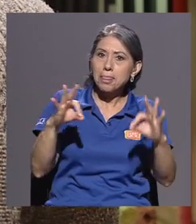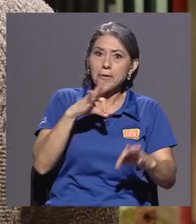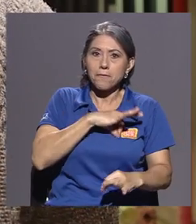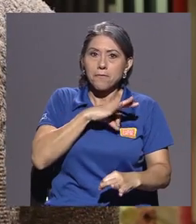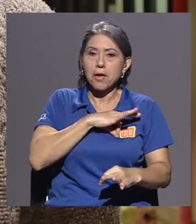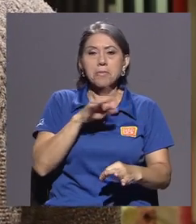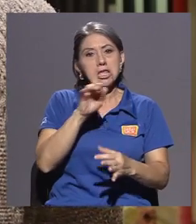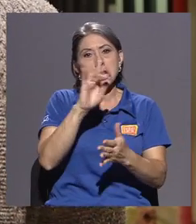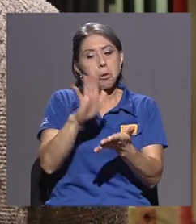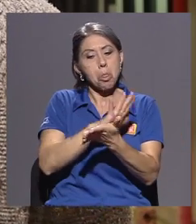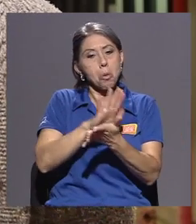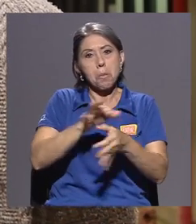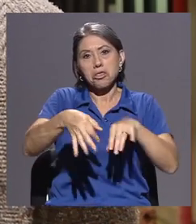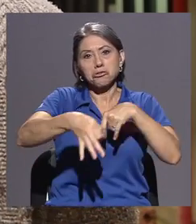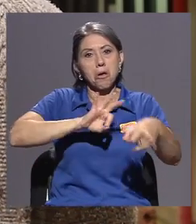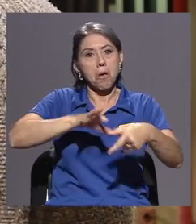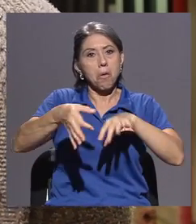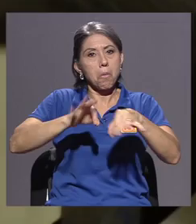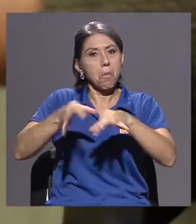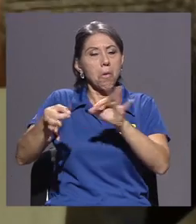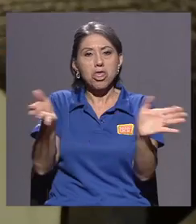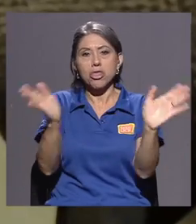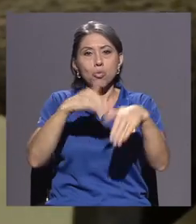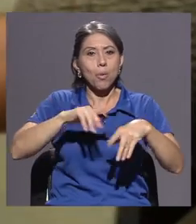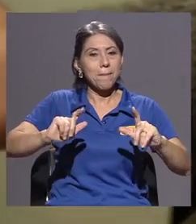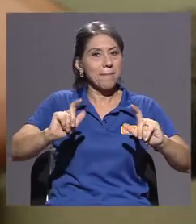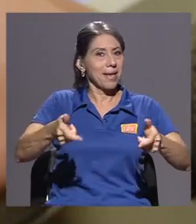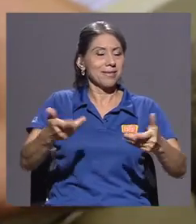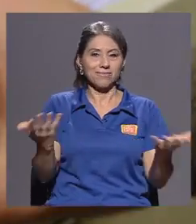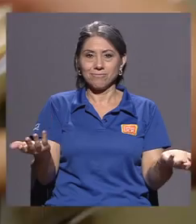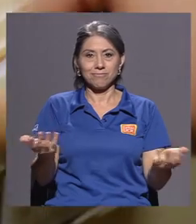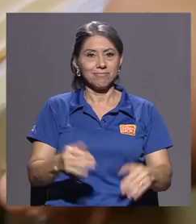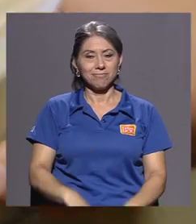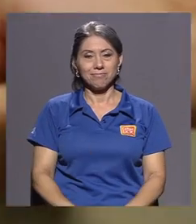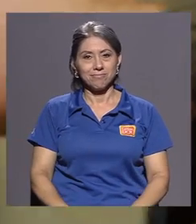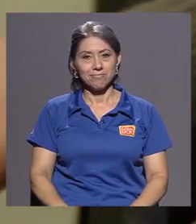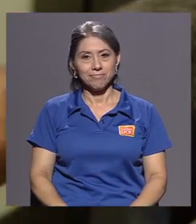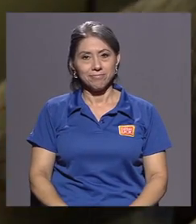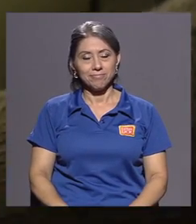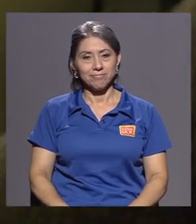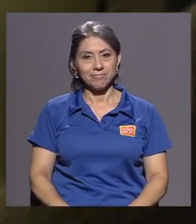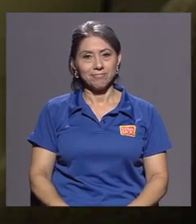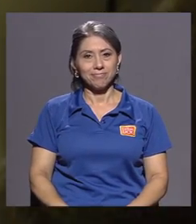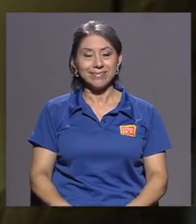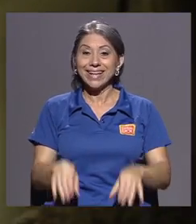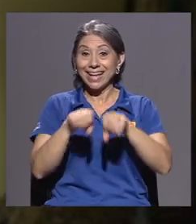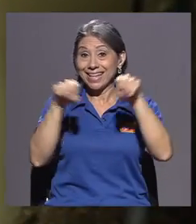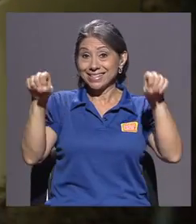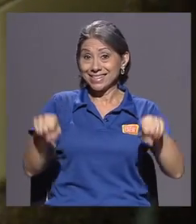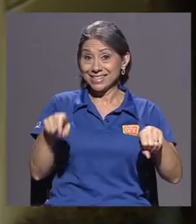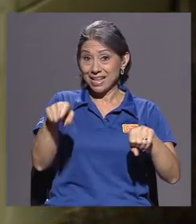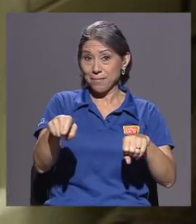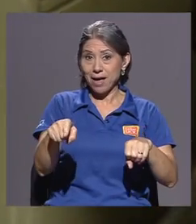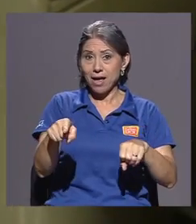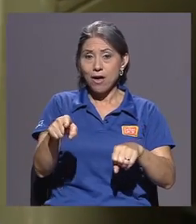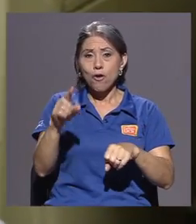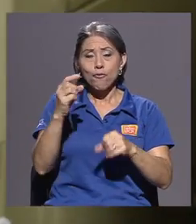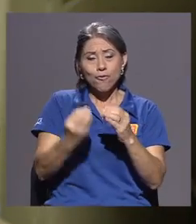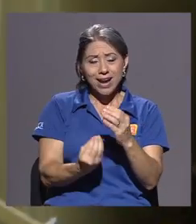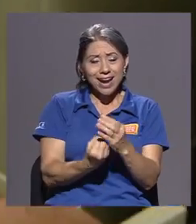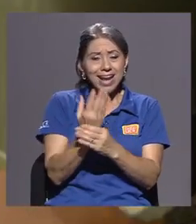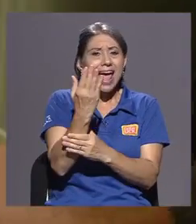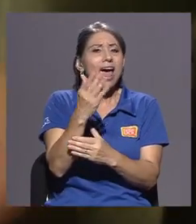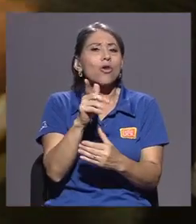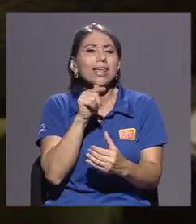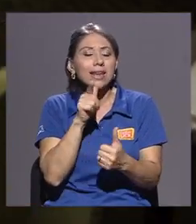no se rompen los documentos, ya no existe basura, como le decimos popularmente. El sistema fue creado entre el